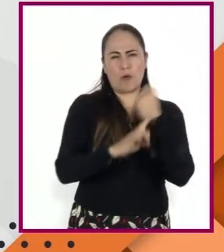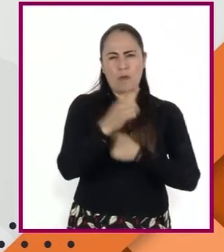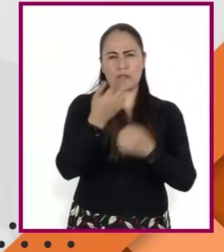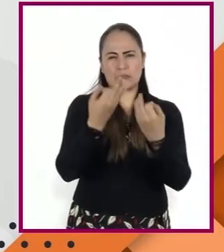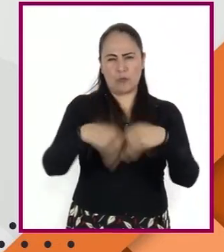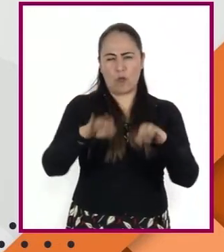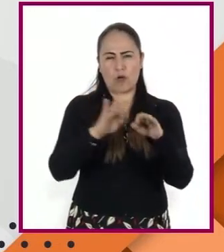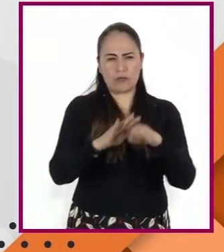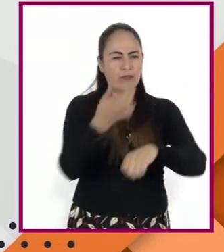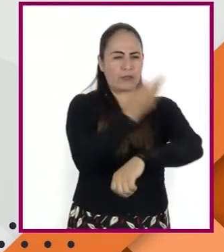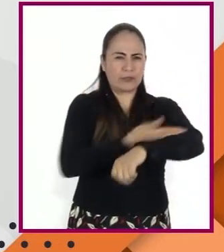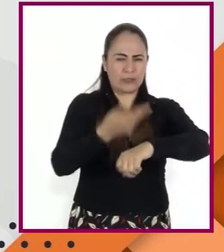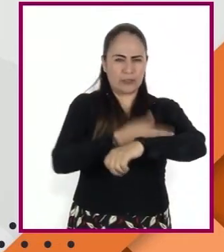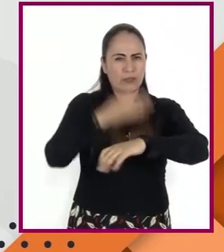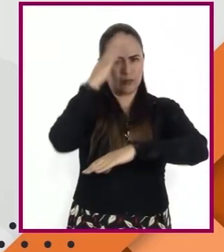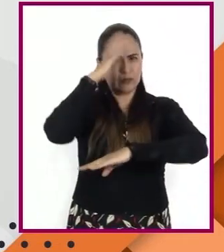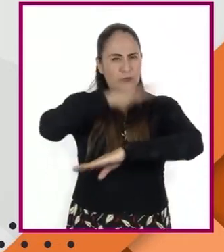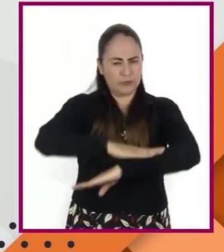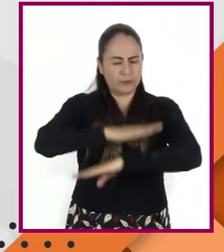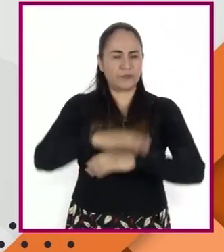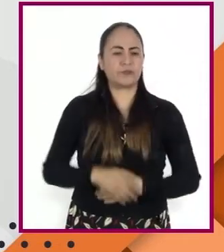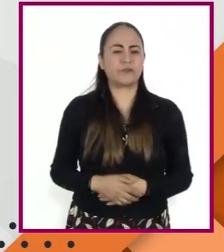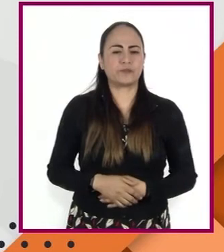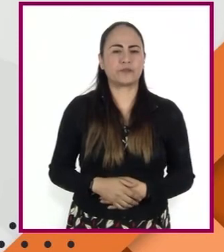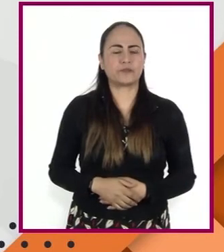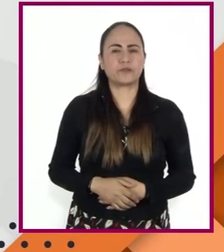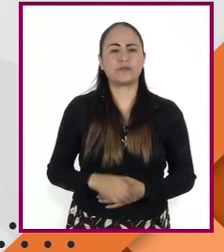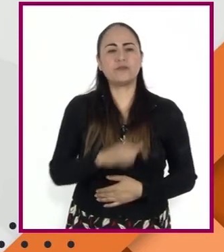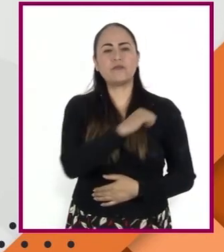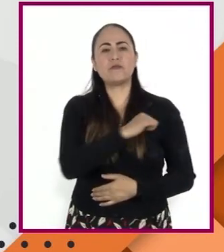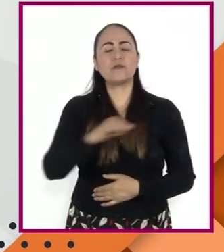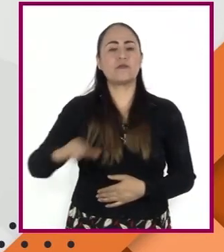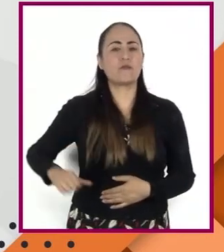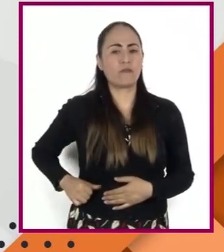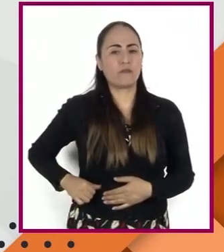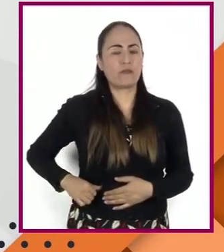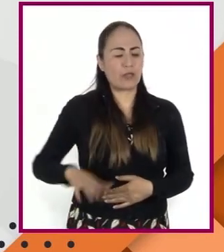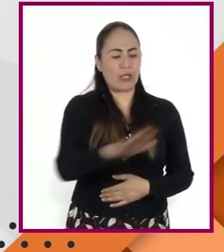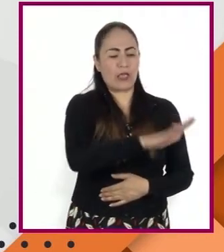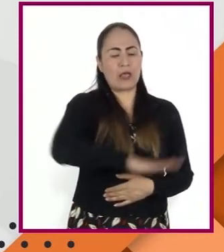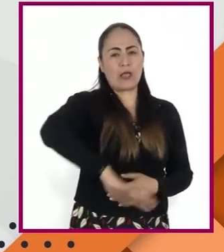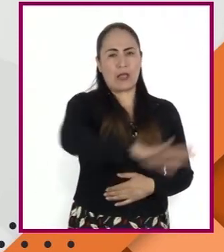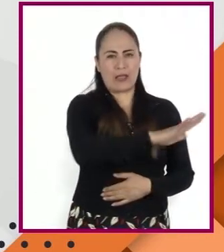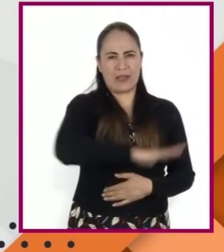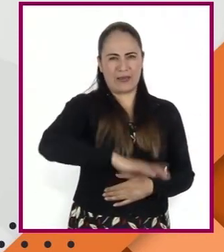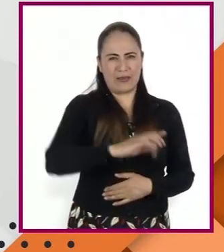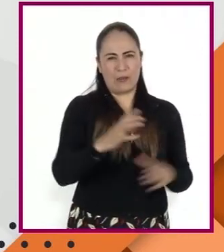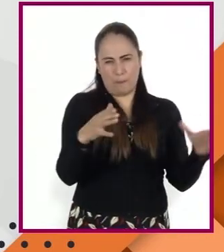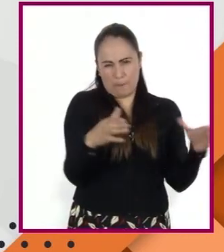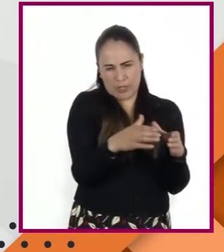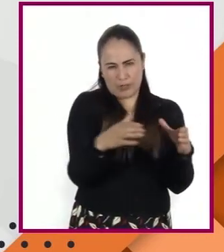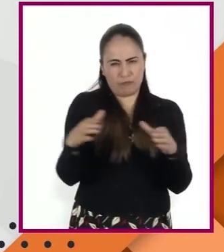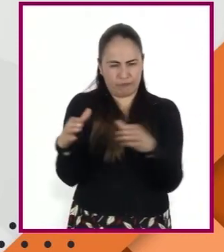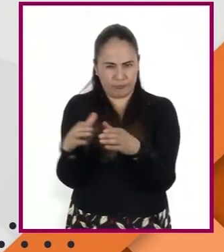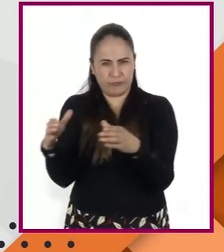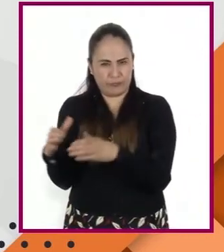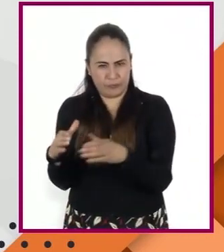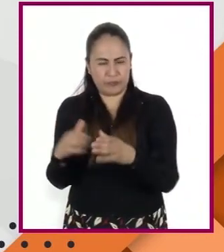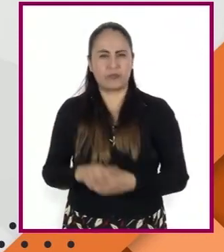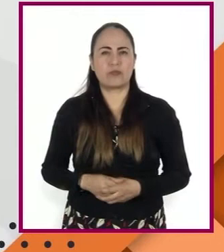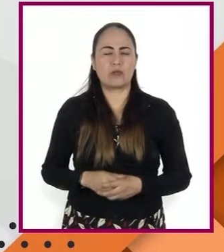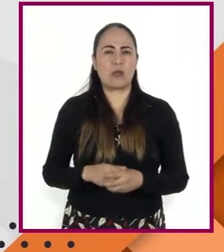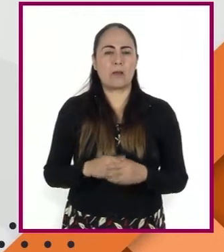llamados oidores. Como lo dice el nombre, su función era la de escuchar y resolver problemas jurídicos en Nueva